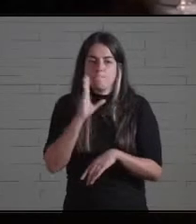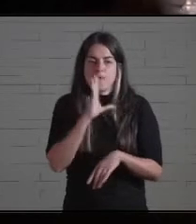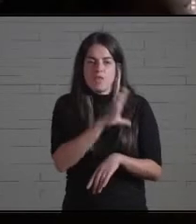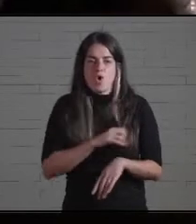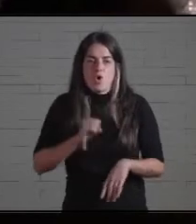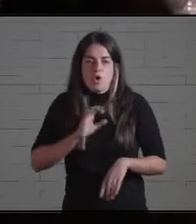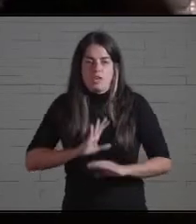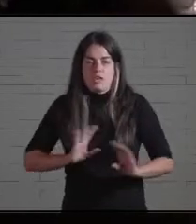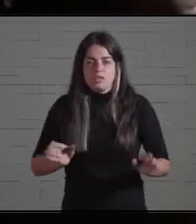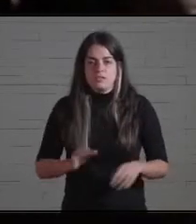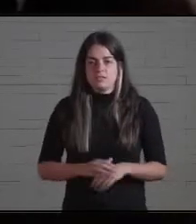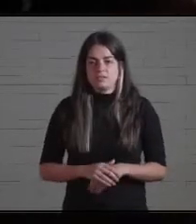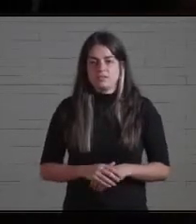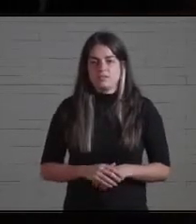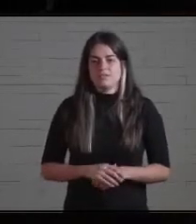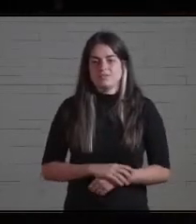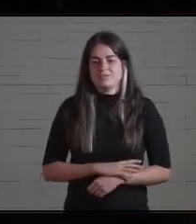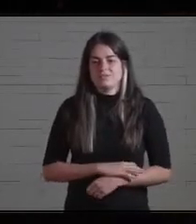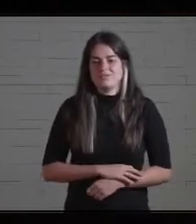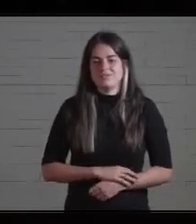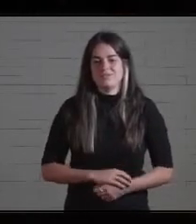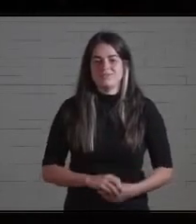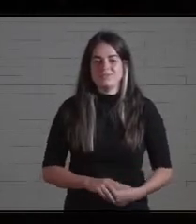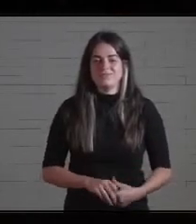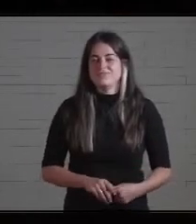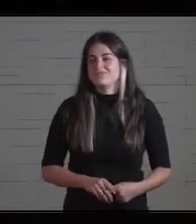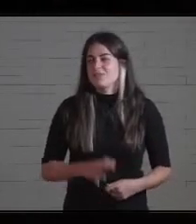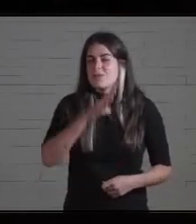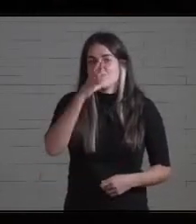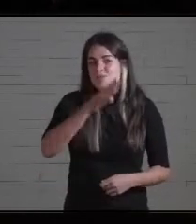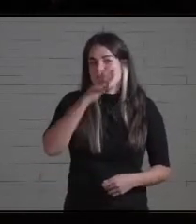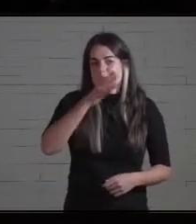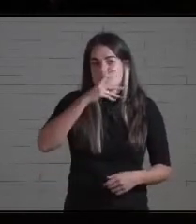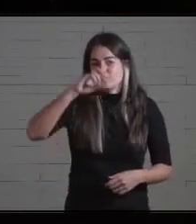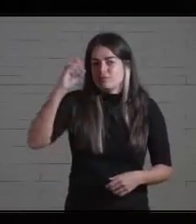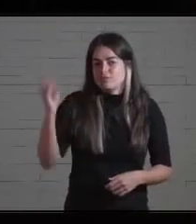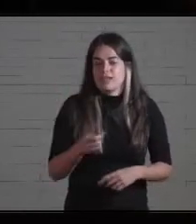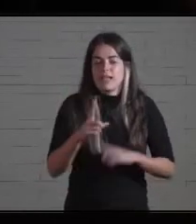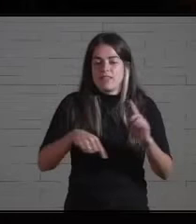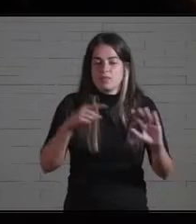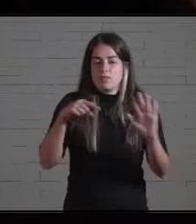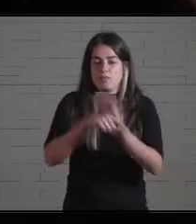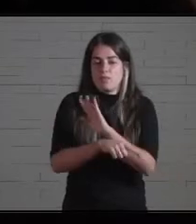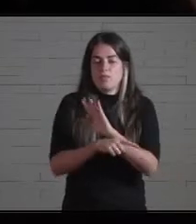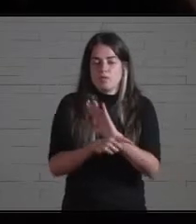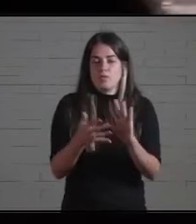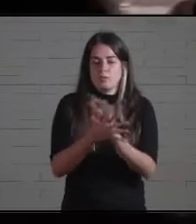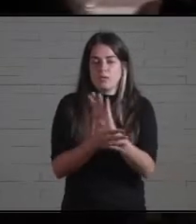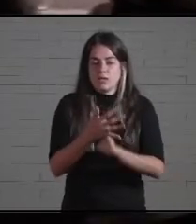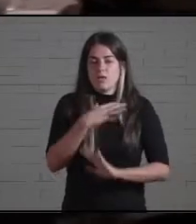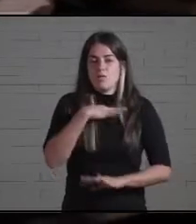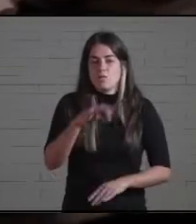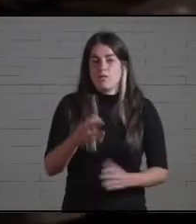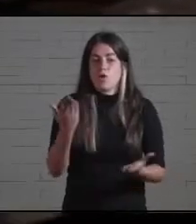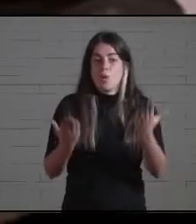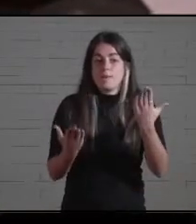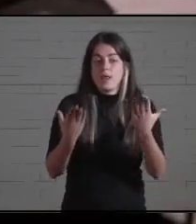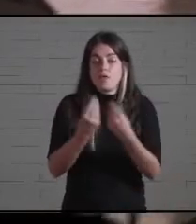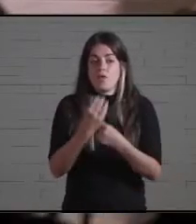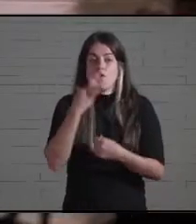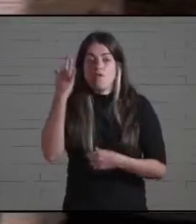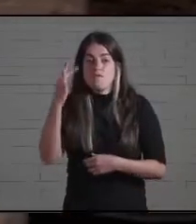se lo cogen las madres, bueno, por muchos motivos que luego podemos entrar en ello. Y comparado con Francia y